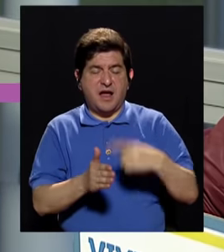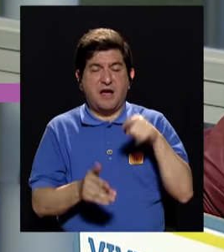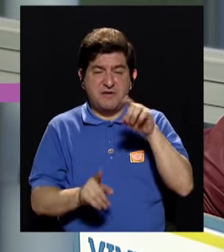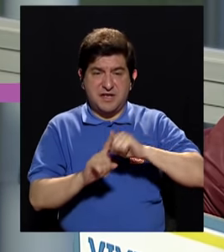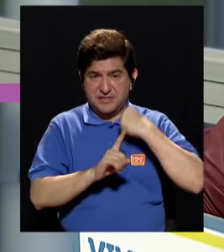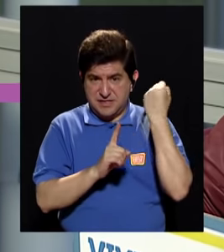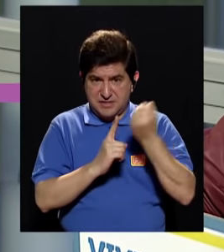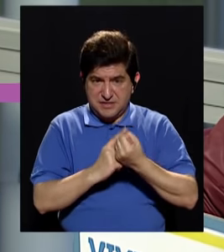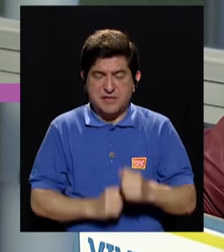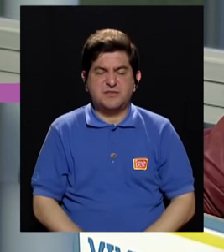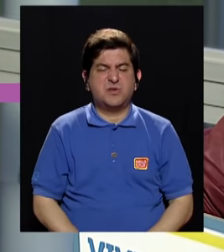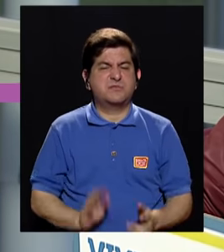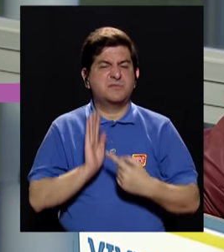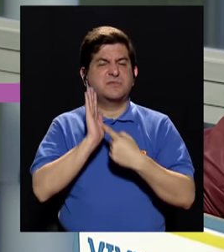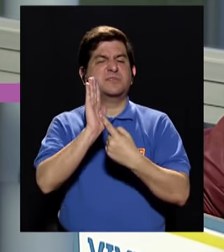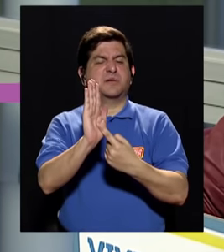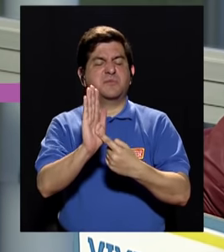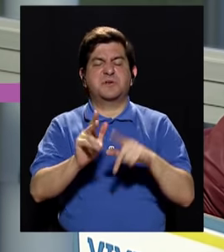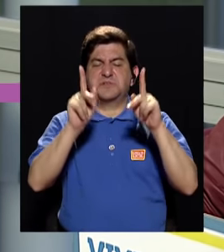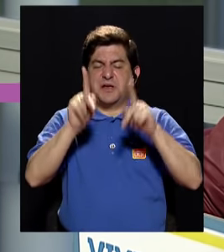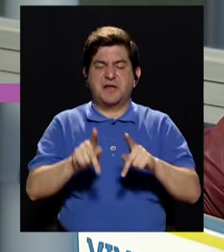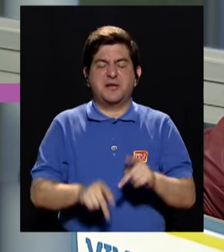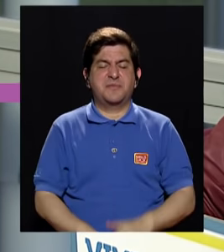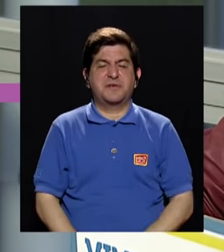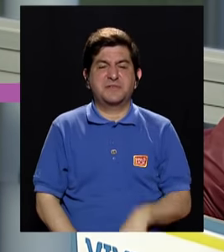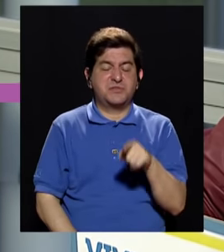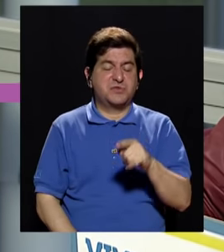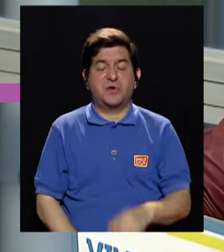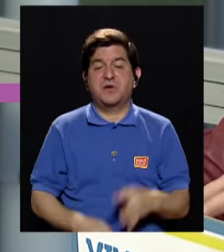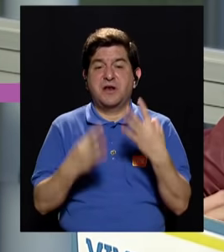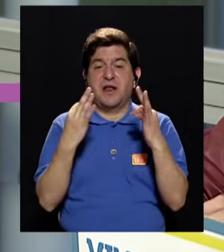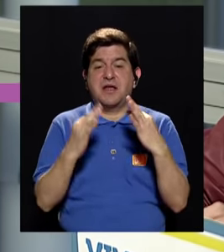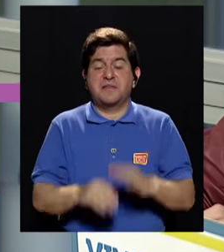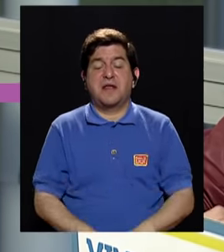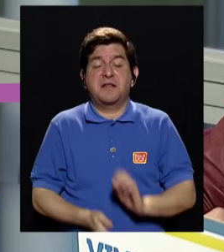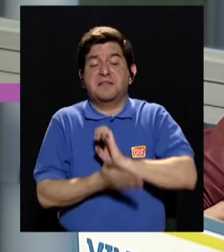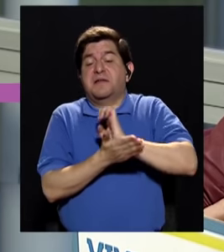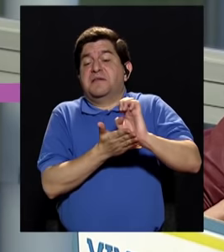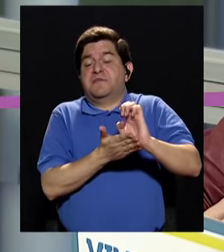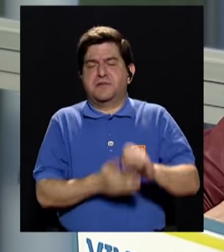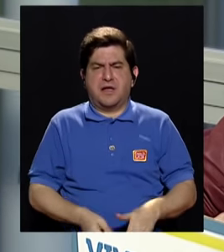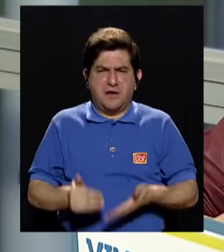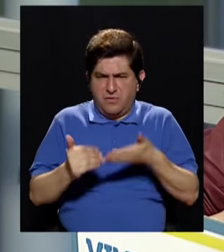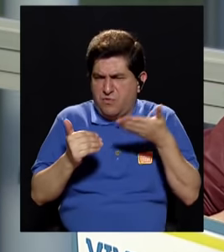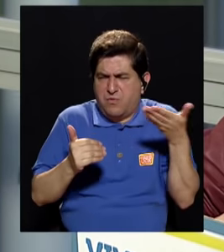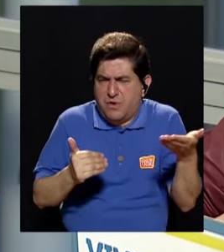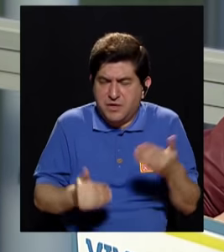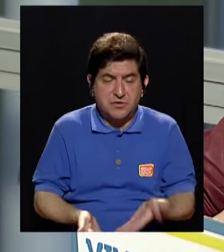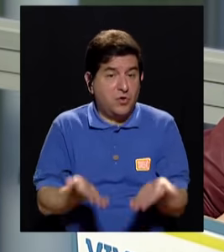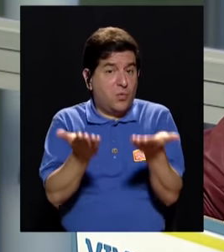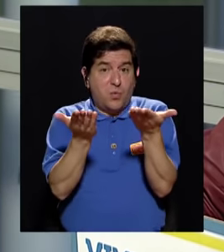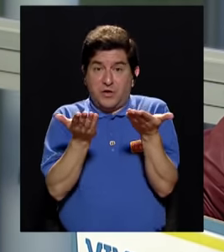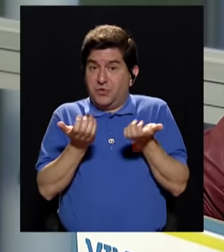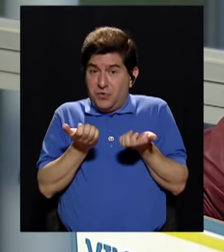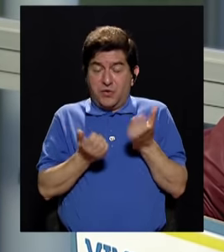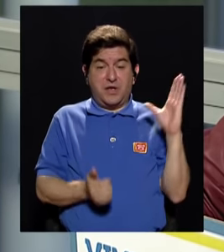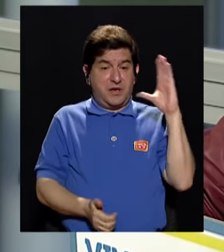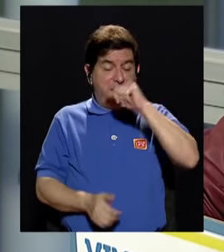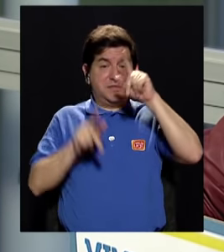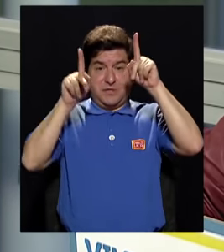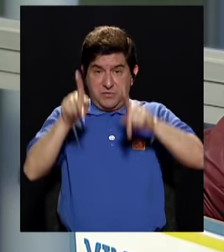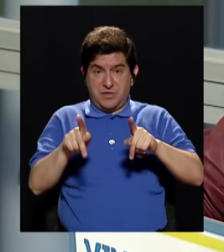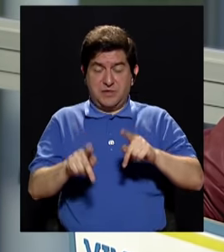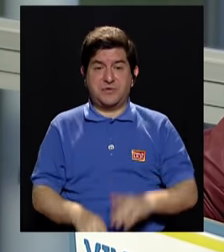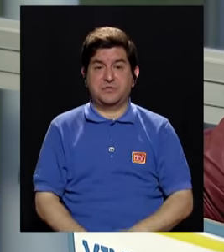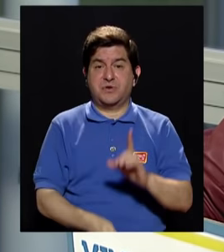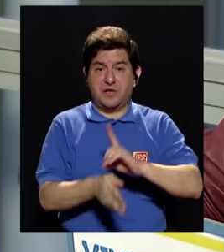simulación al final se hace evidente que está simulando o que está disimulando Cuando un paciente disimula cuando no quiere que se de cuenta la